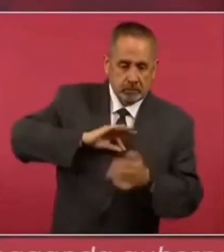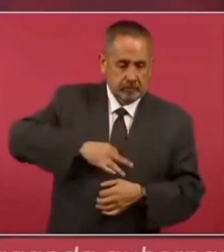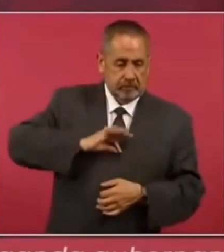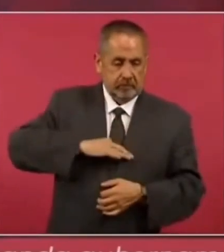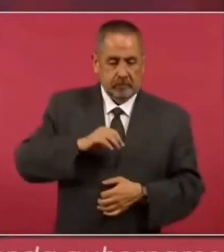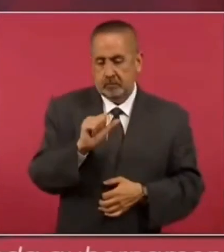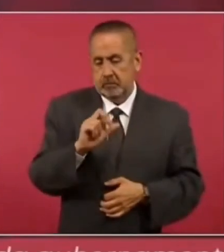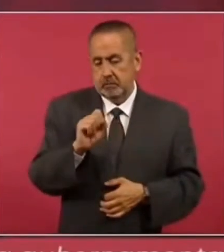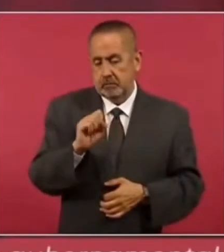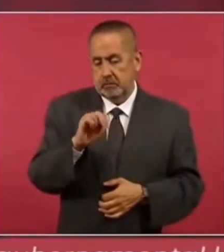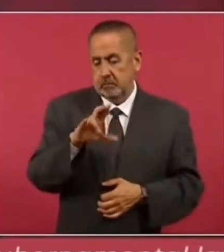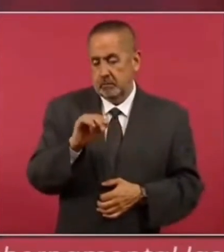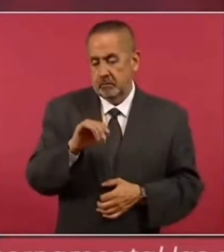arsénico